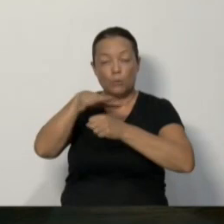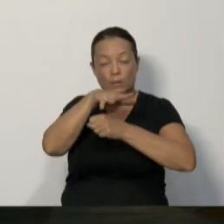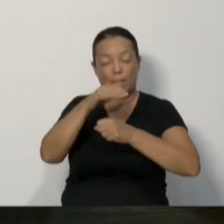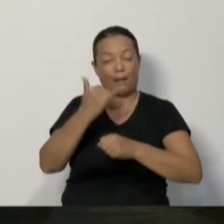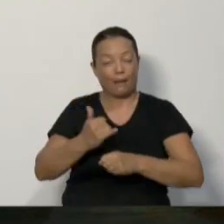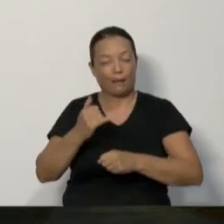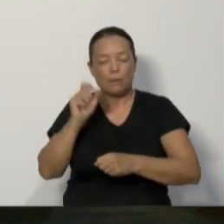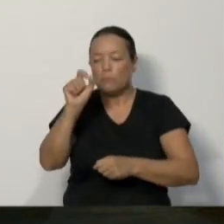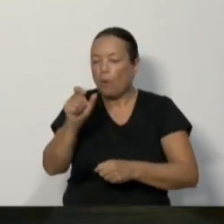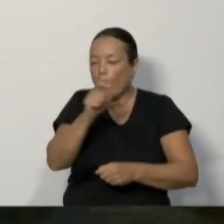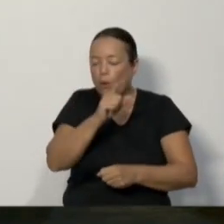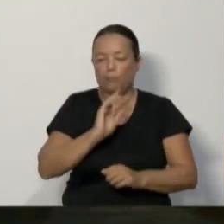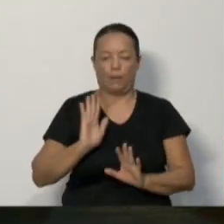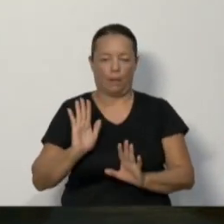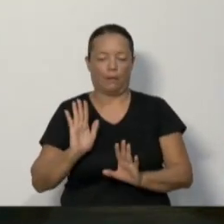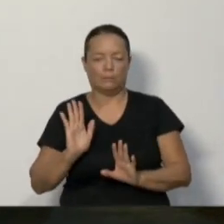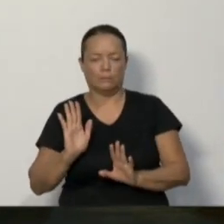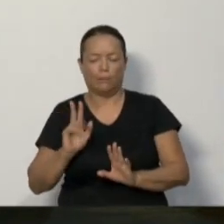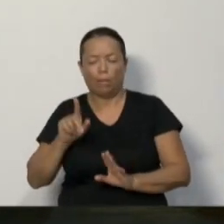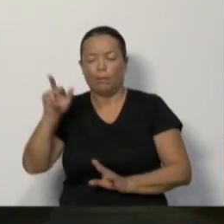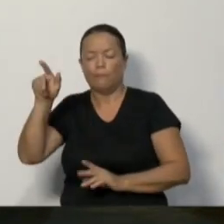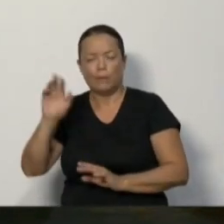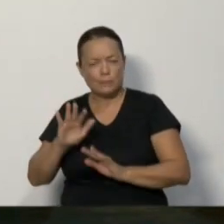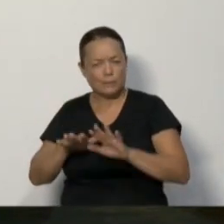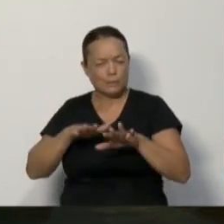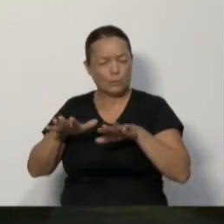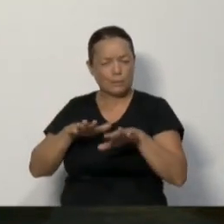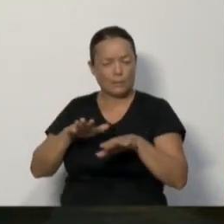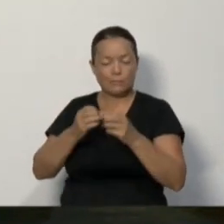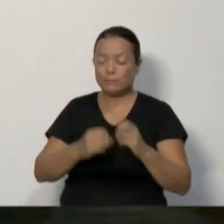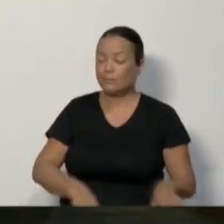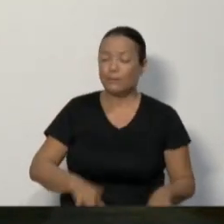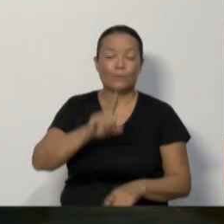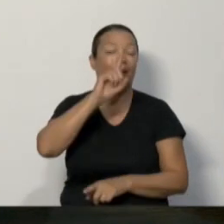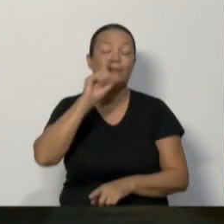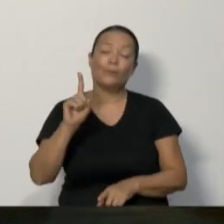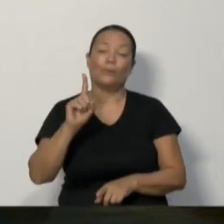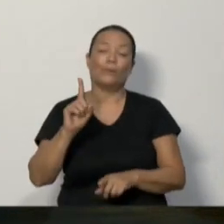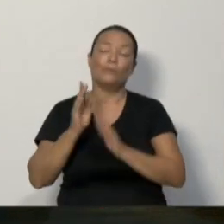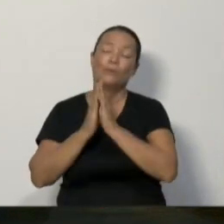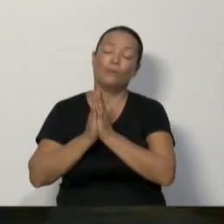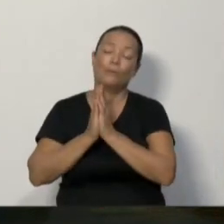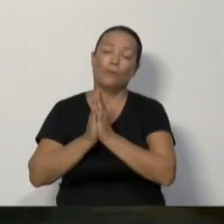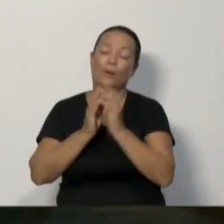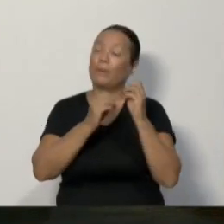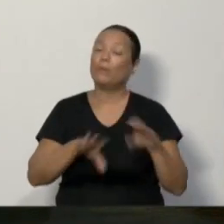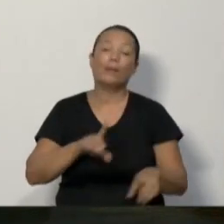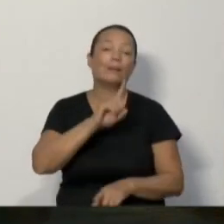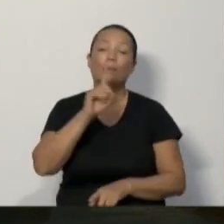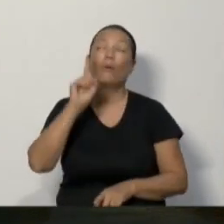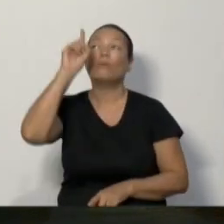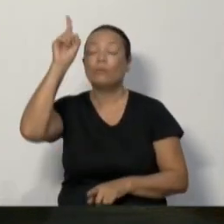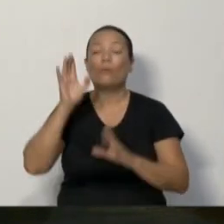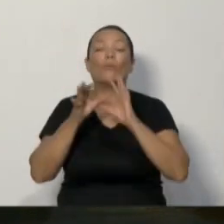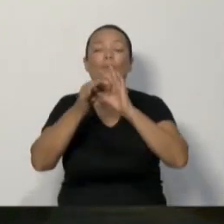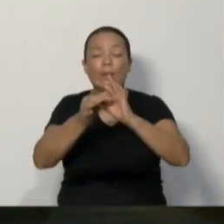tiene las propias. Aunque se nos haga cuesta arriba, no bajemos los brazos, no abandonemos.